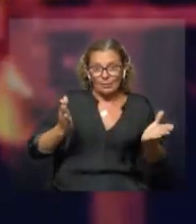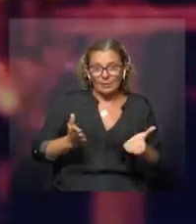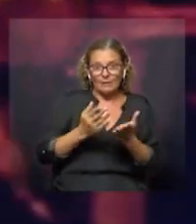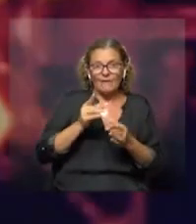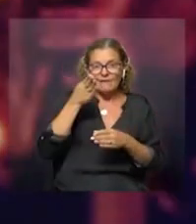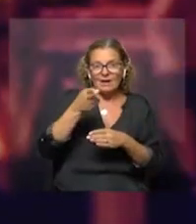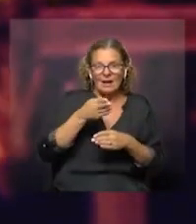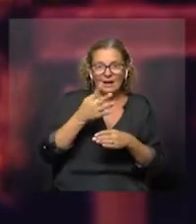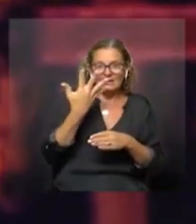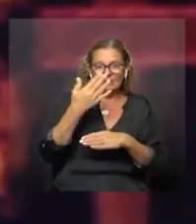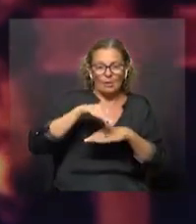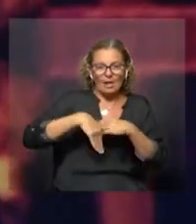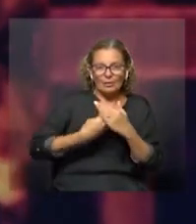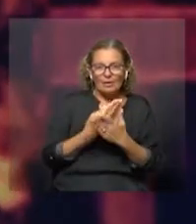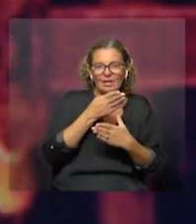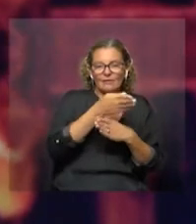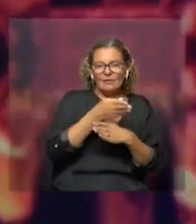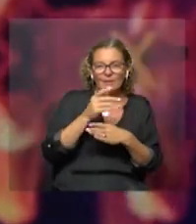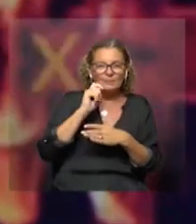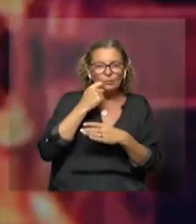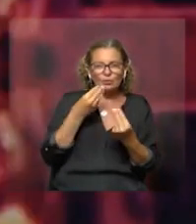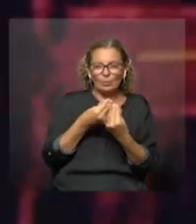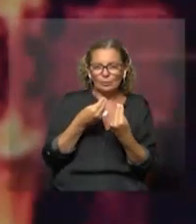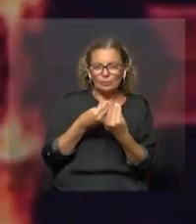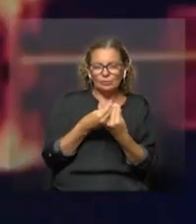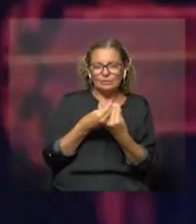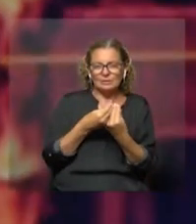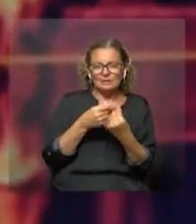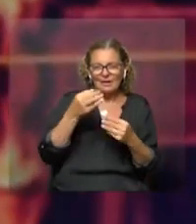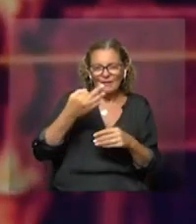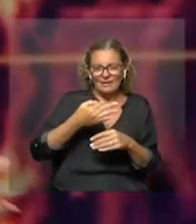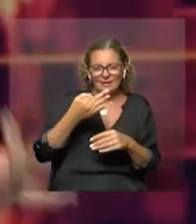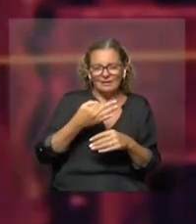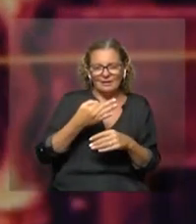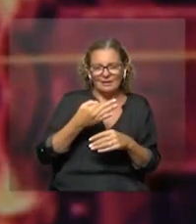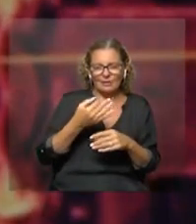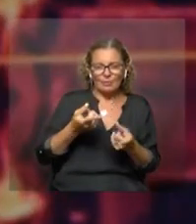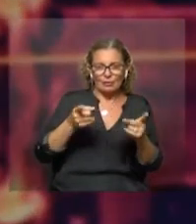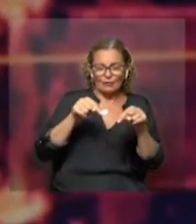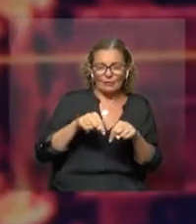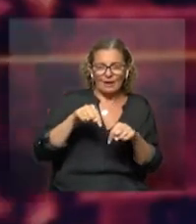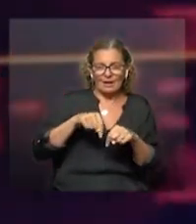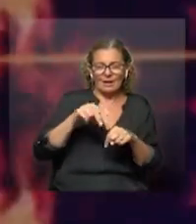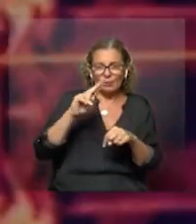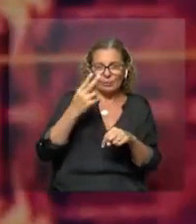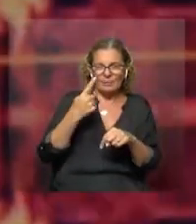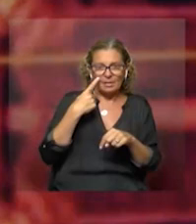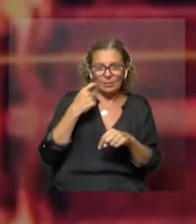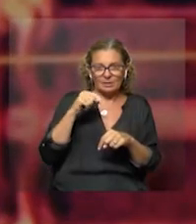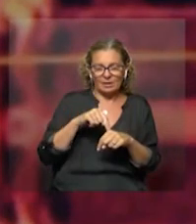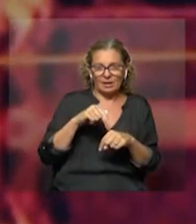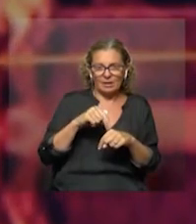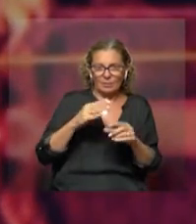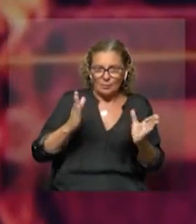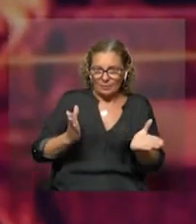va audiciones a las 5 de la mañana o sea eso me gustó muchísimo y la verdad que al volver acá también lo noté acá y fue algo que